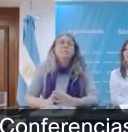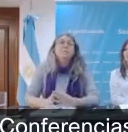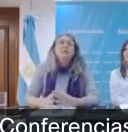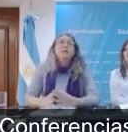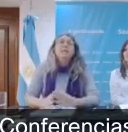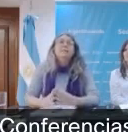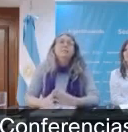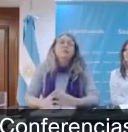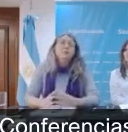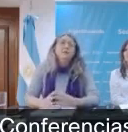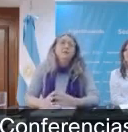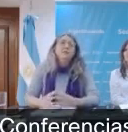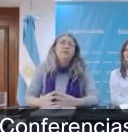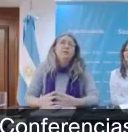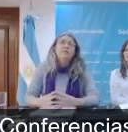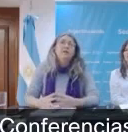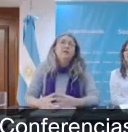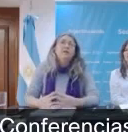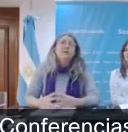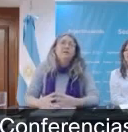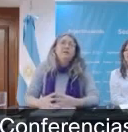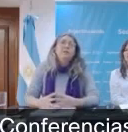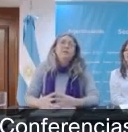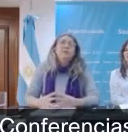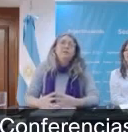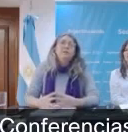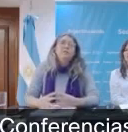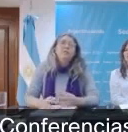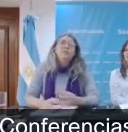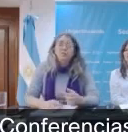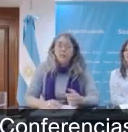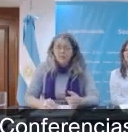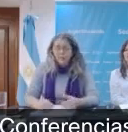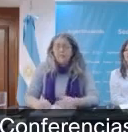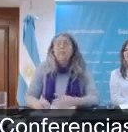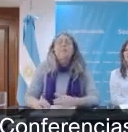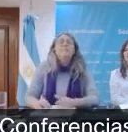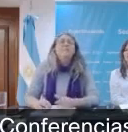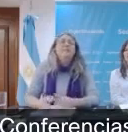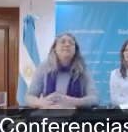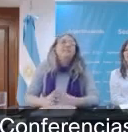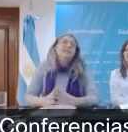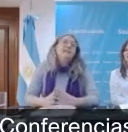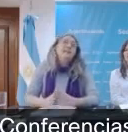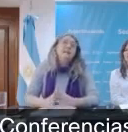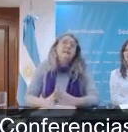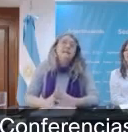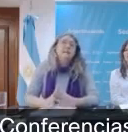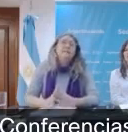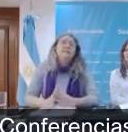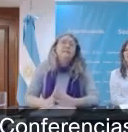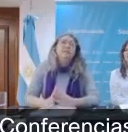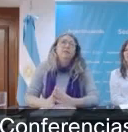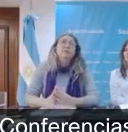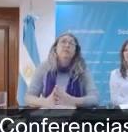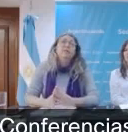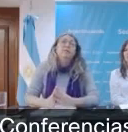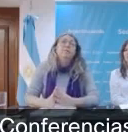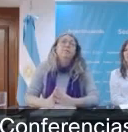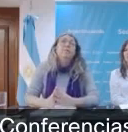dimensiones está puesto en la persona. O sea que toda la problemática se lee desde la